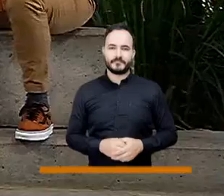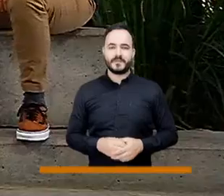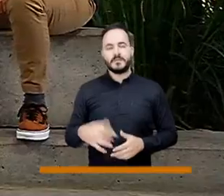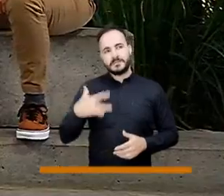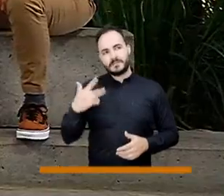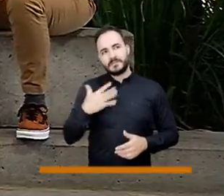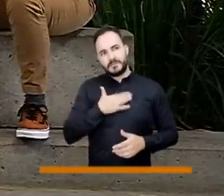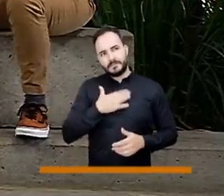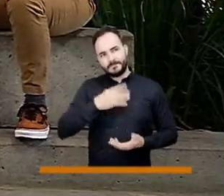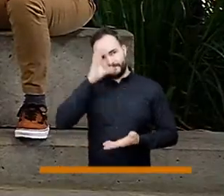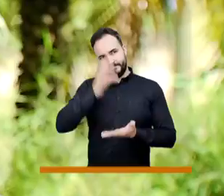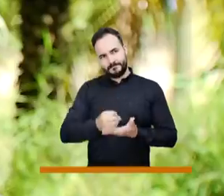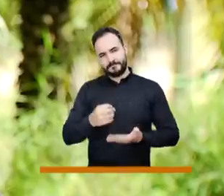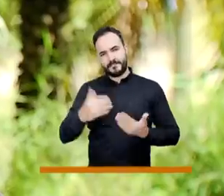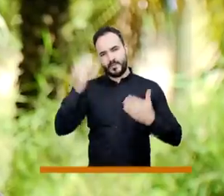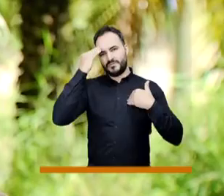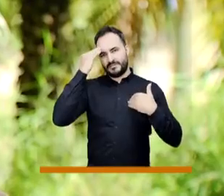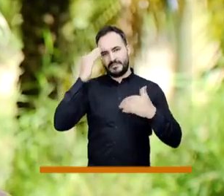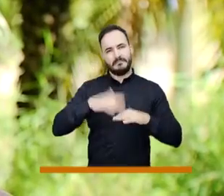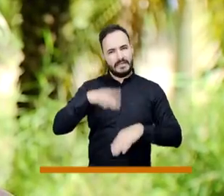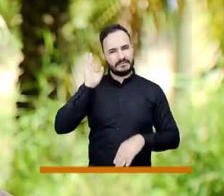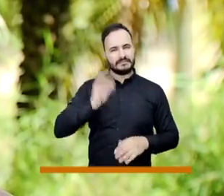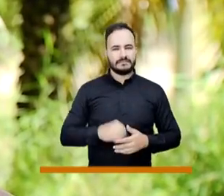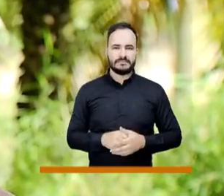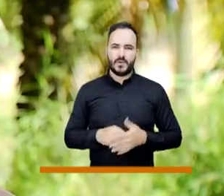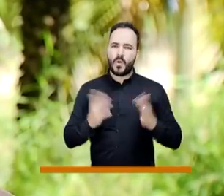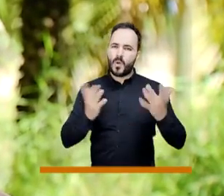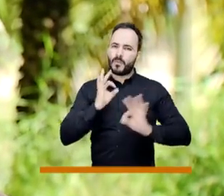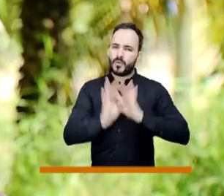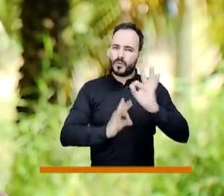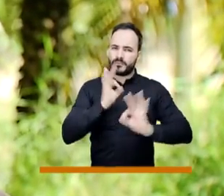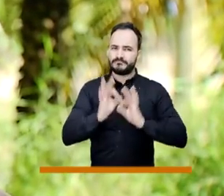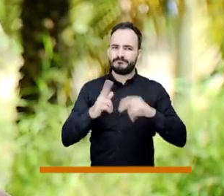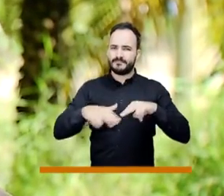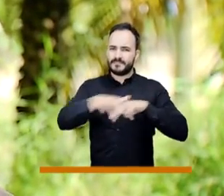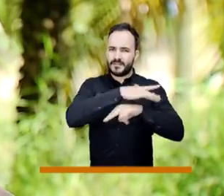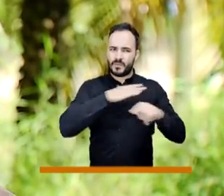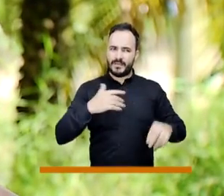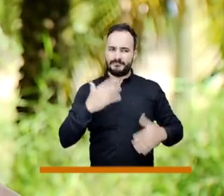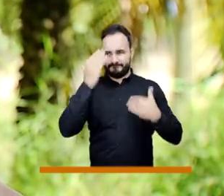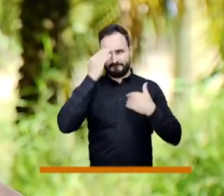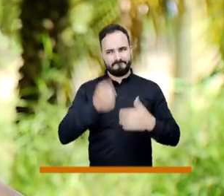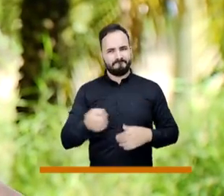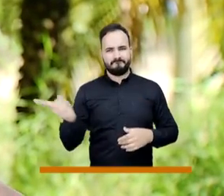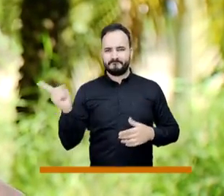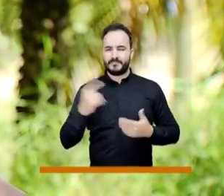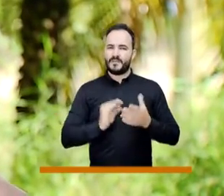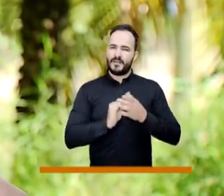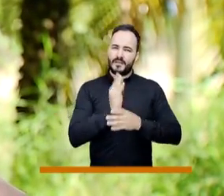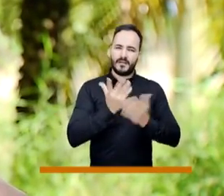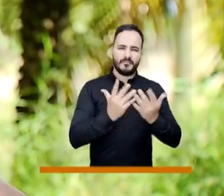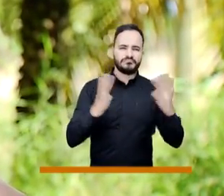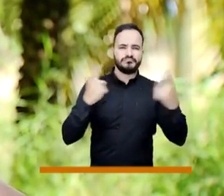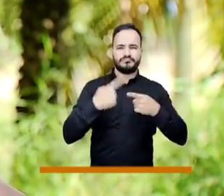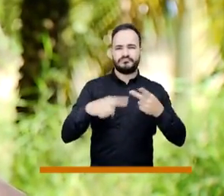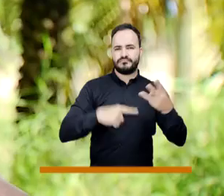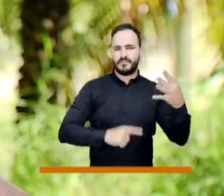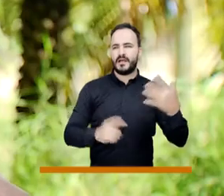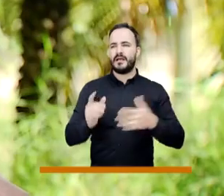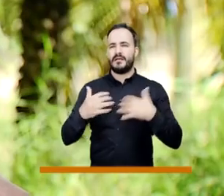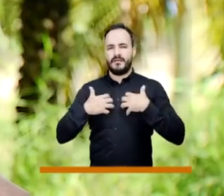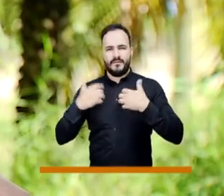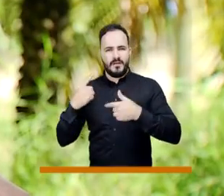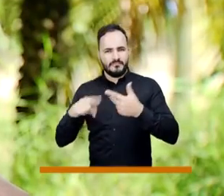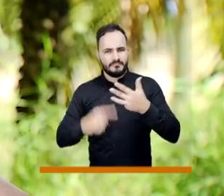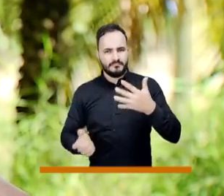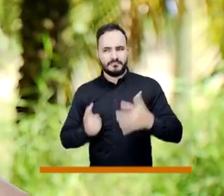obstáculos? Yo pienso que lo que nos falta es más conciencia por el cuidado del medio ambiente y la preservación de nuestra flora, nuestra